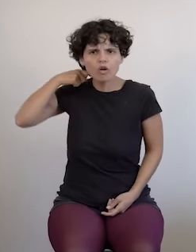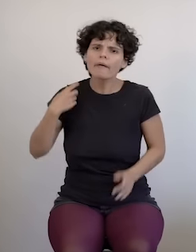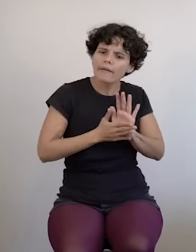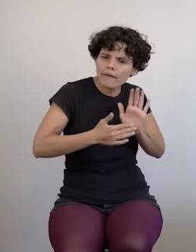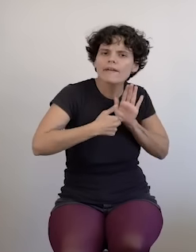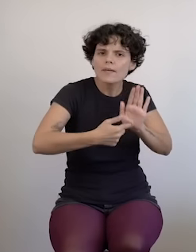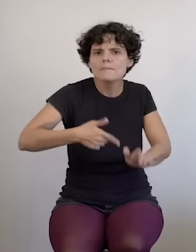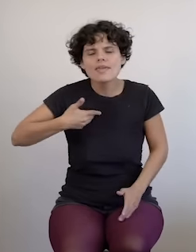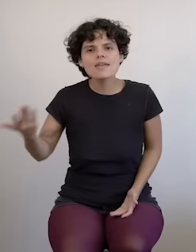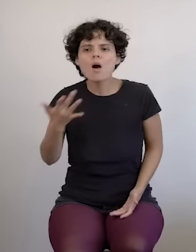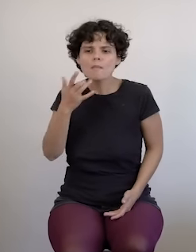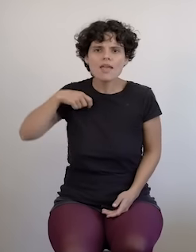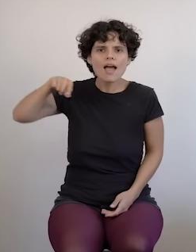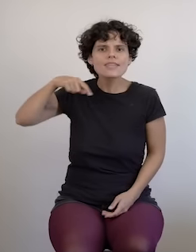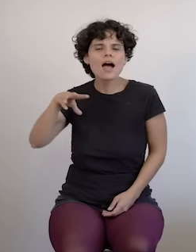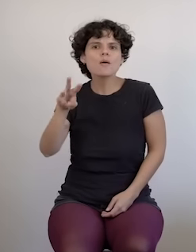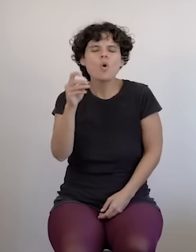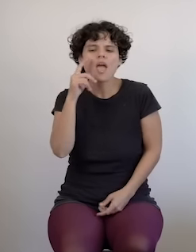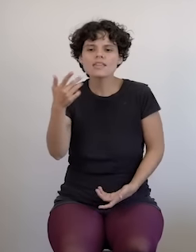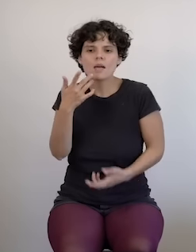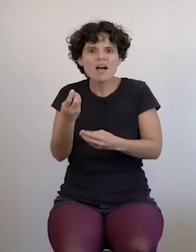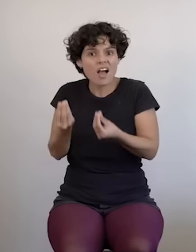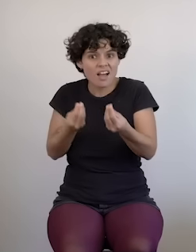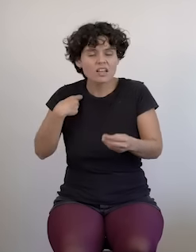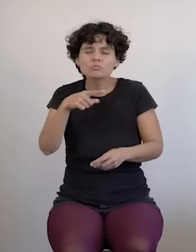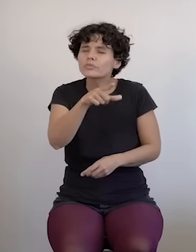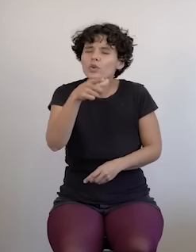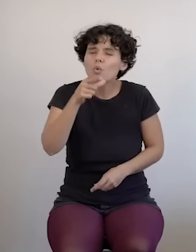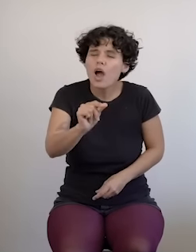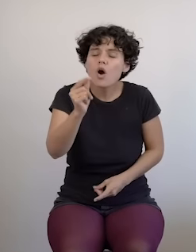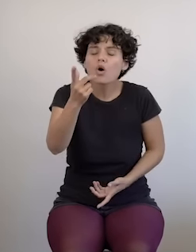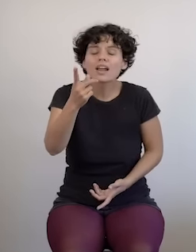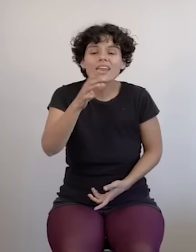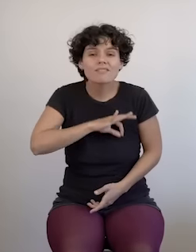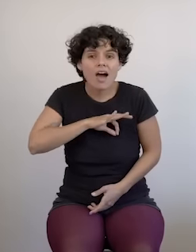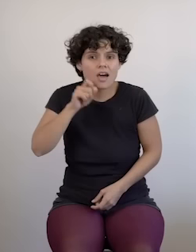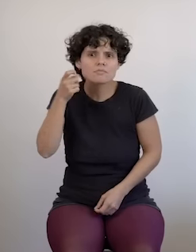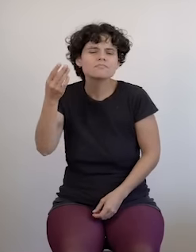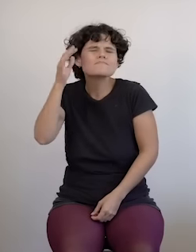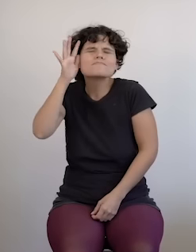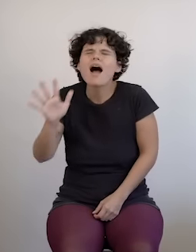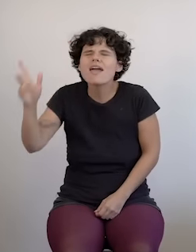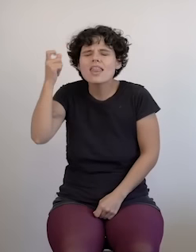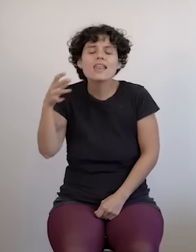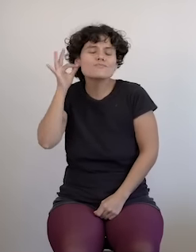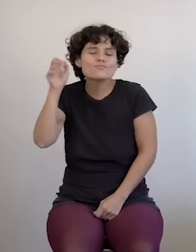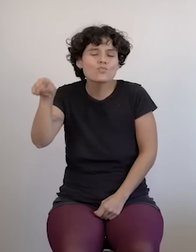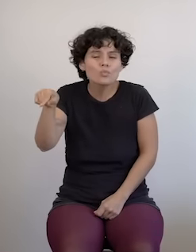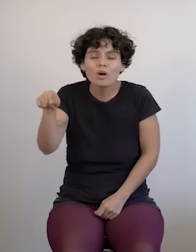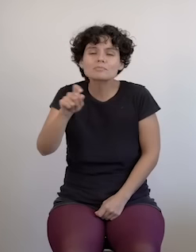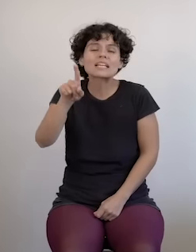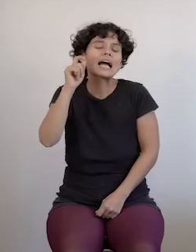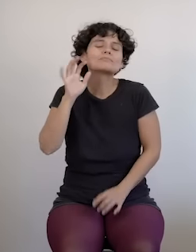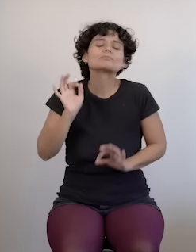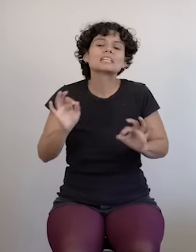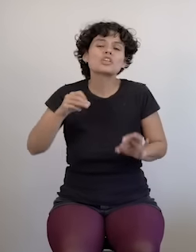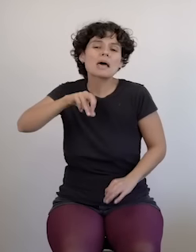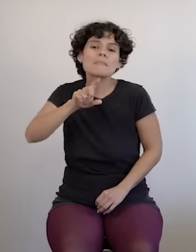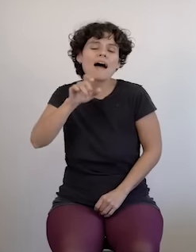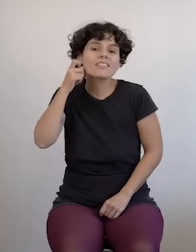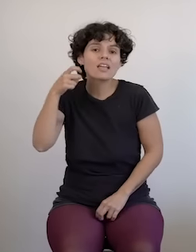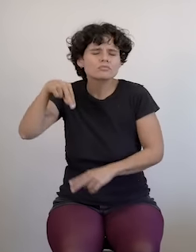está la señora esa que se escalilló ahora por el bono que venía. Se encarilló en el negocio. Mira la historia que es la señora Marta. Señora Marta, me ve, mijito, usted que lo